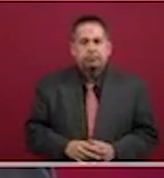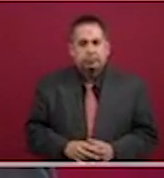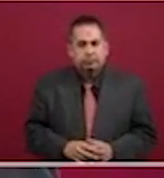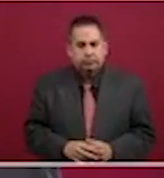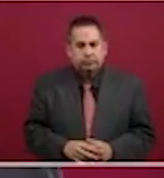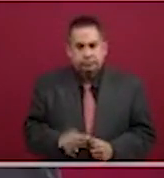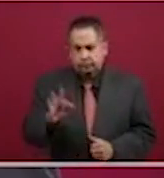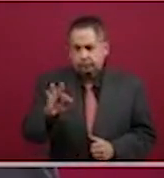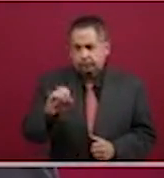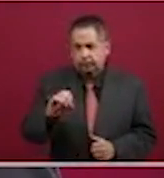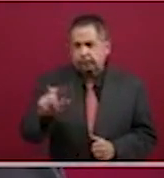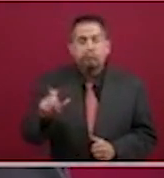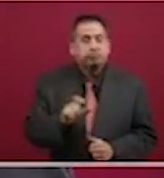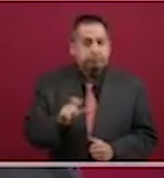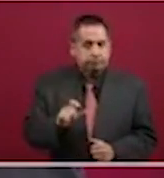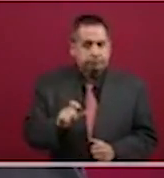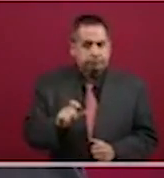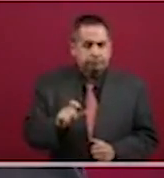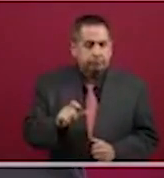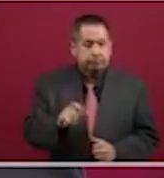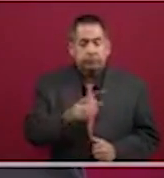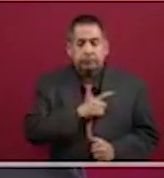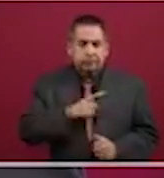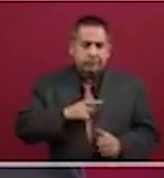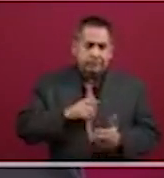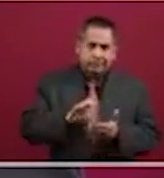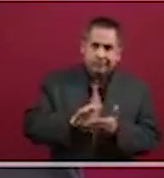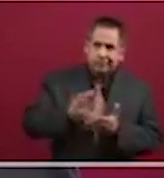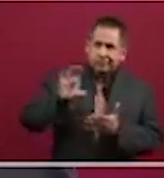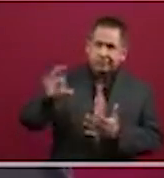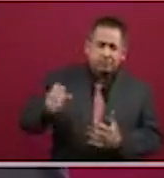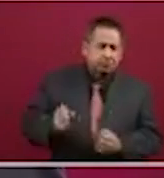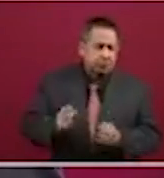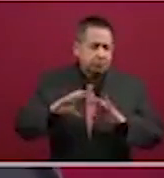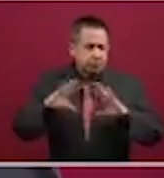foxx dejó una deuda pública